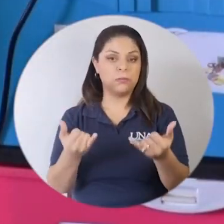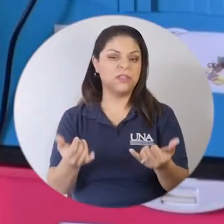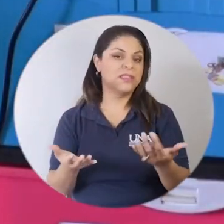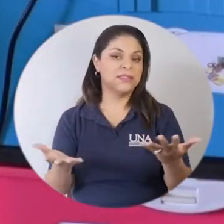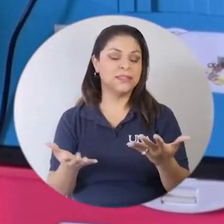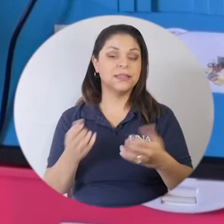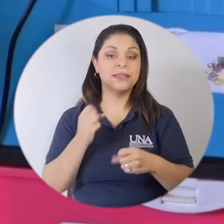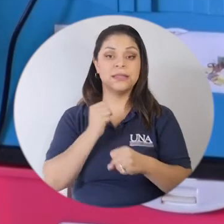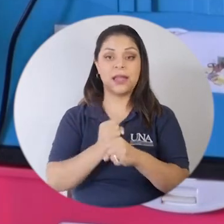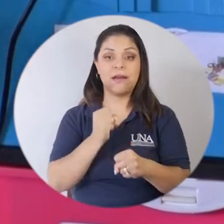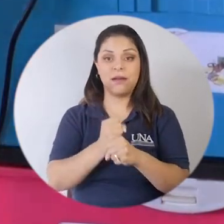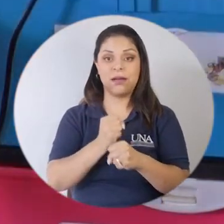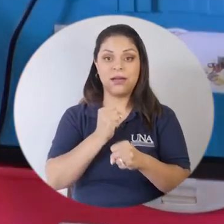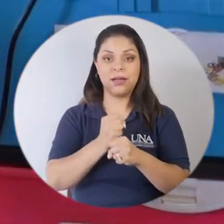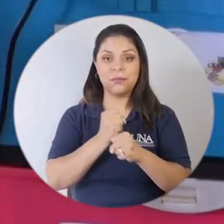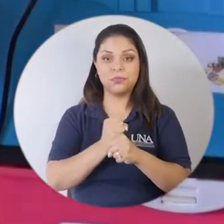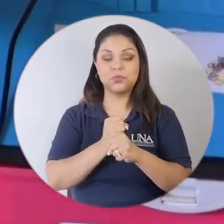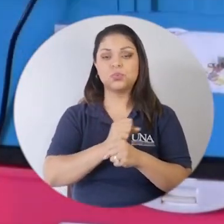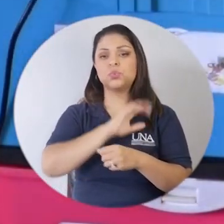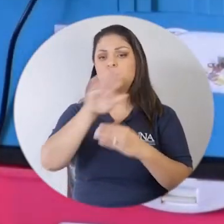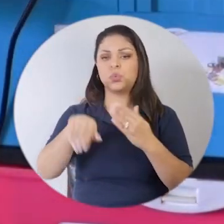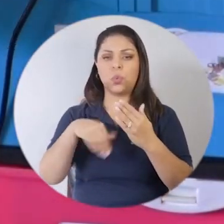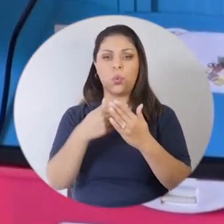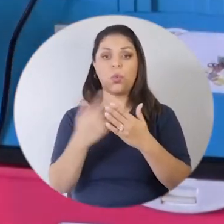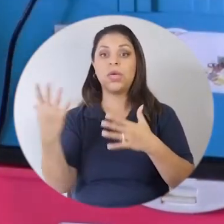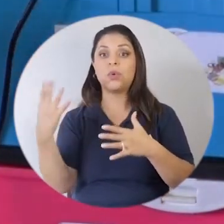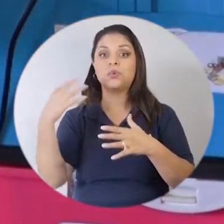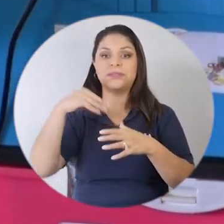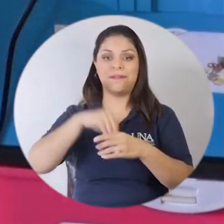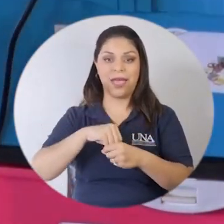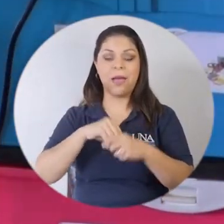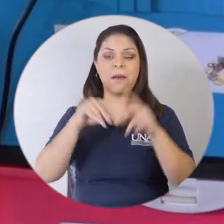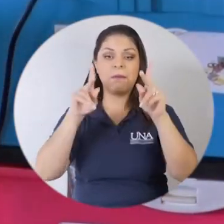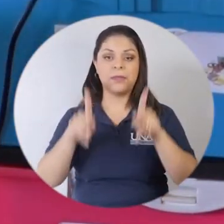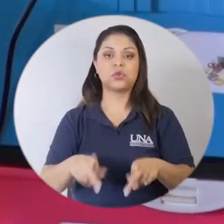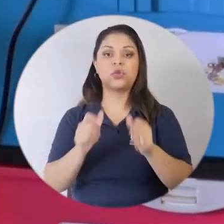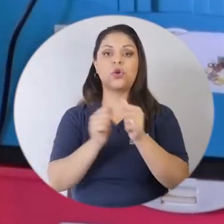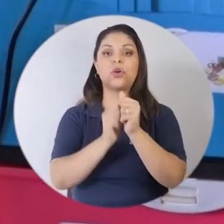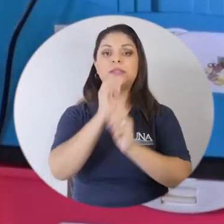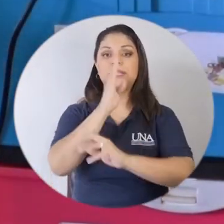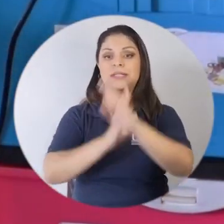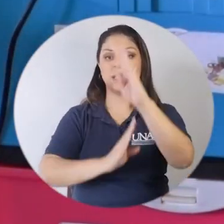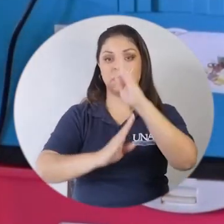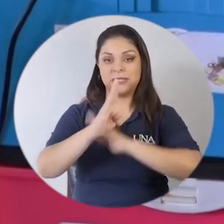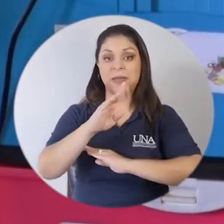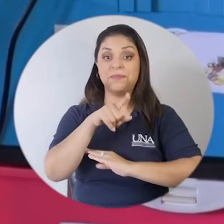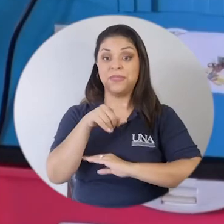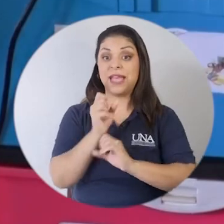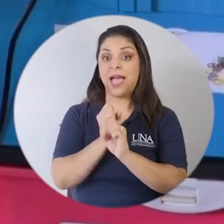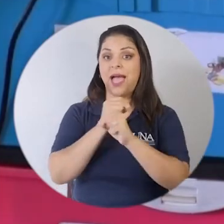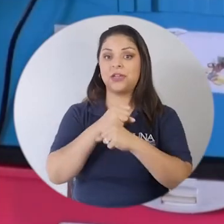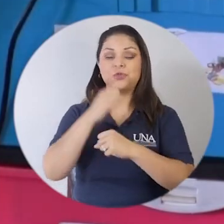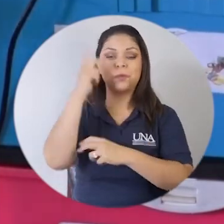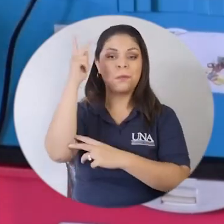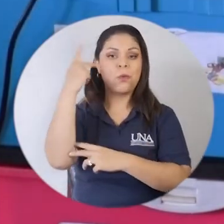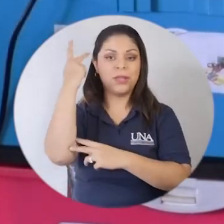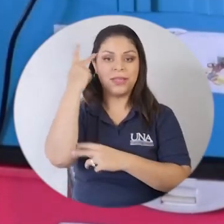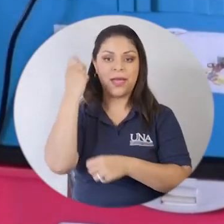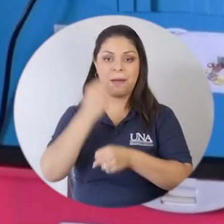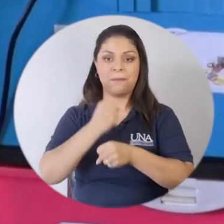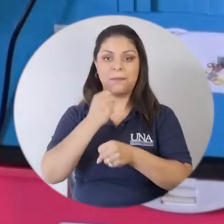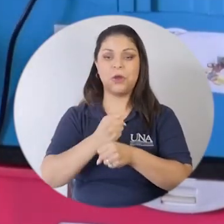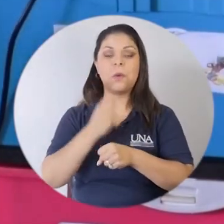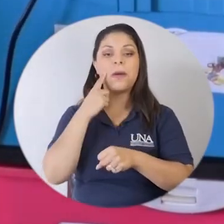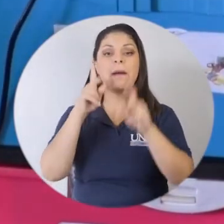¿verdad?, estamos trabajando en todo lo de la inclusividad de las personas con discapacidad y se ha creado una política de